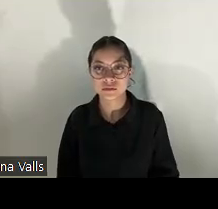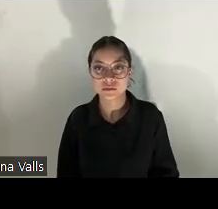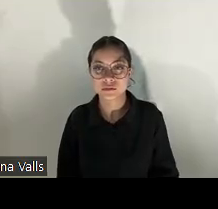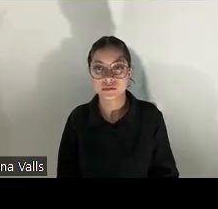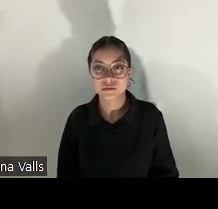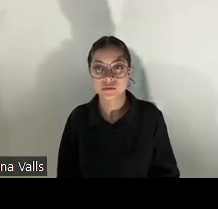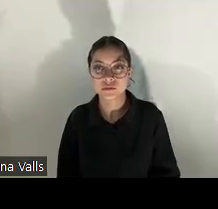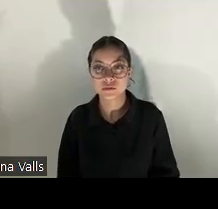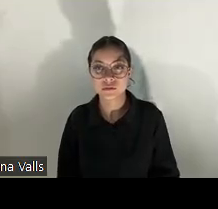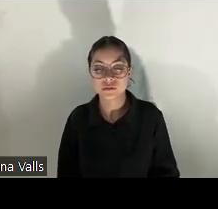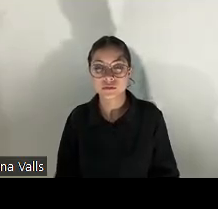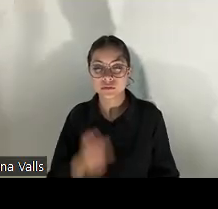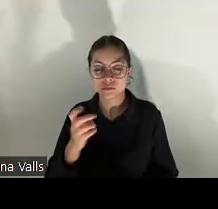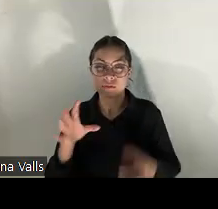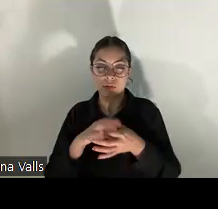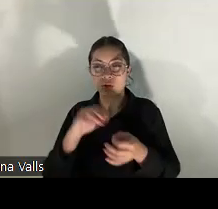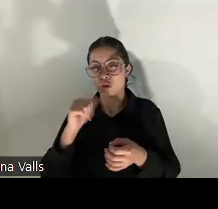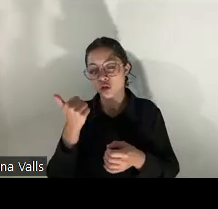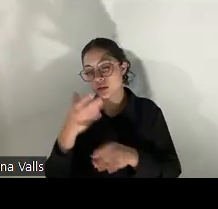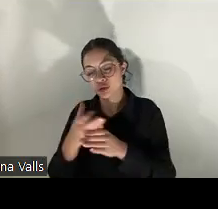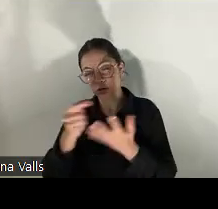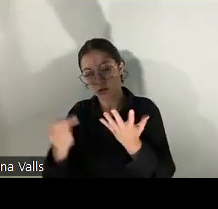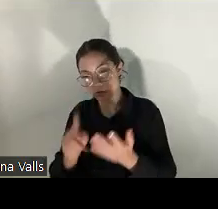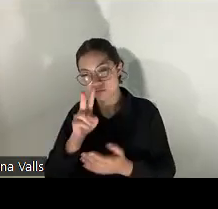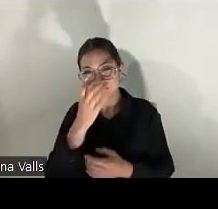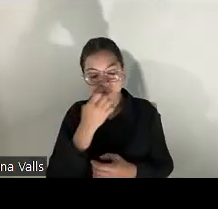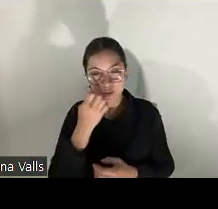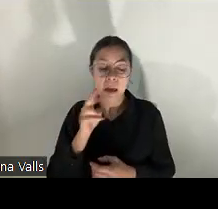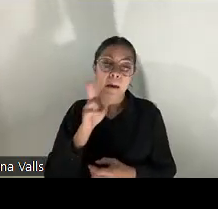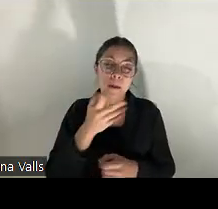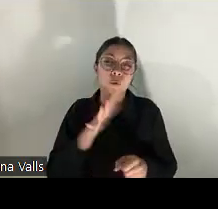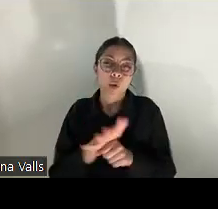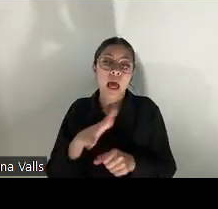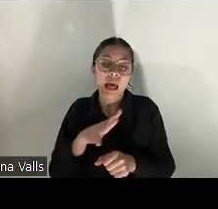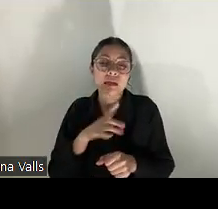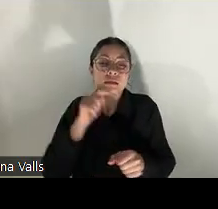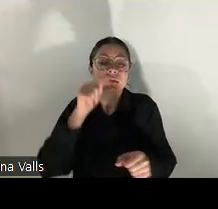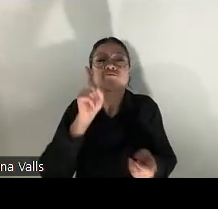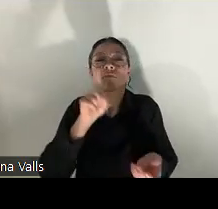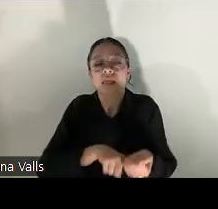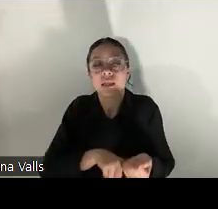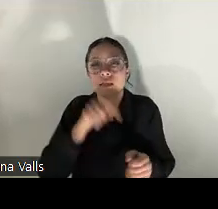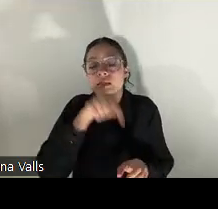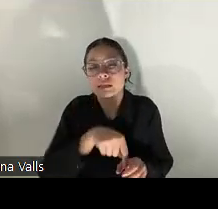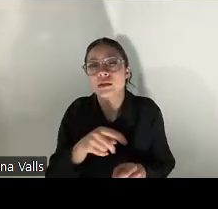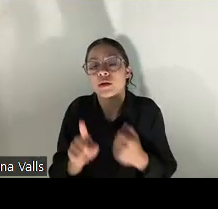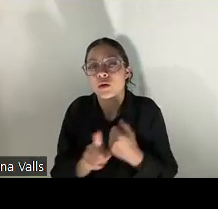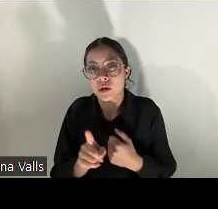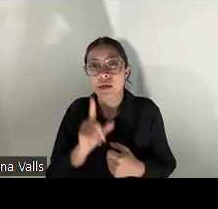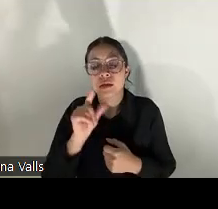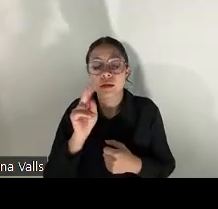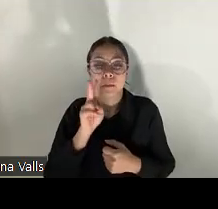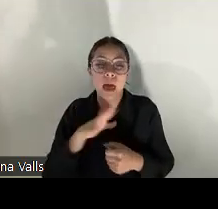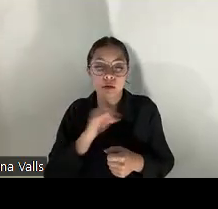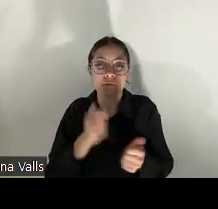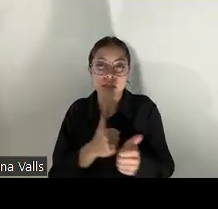evaluemos, vamos a ver de qué es lo que se trata. Y si encontramos algún retraso en la aparición de cómo se va